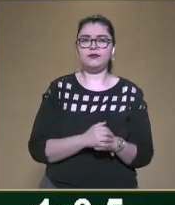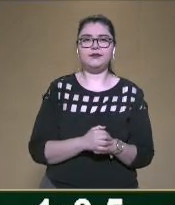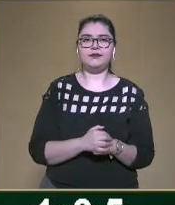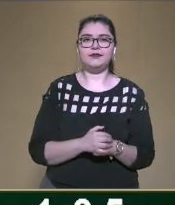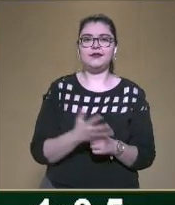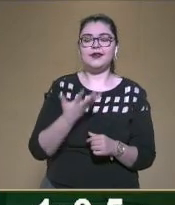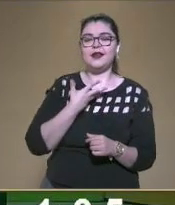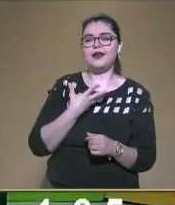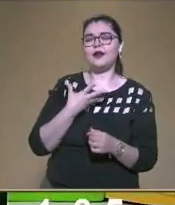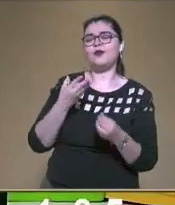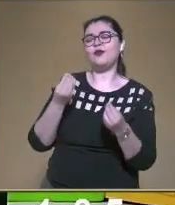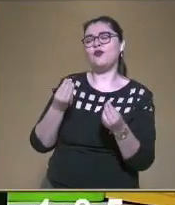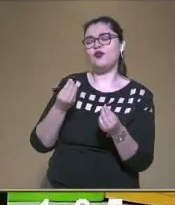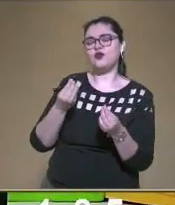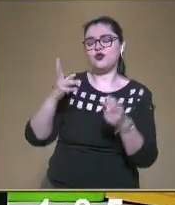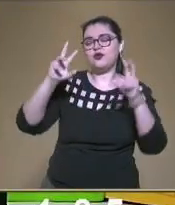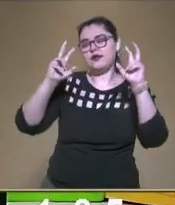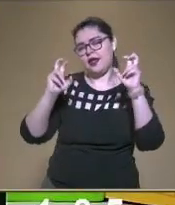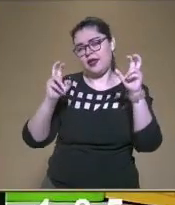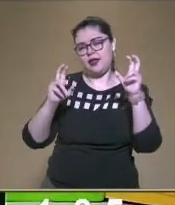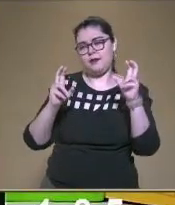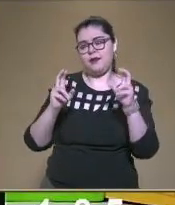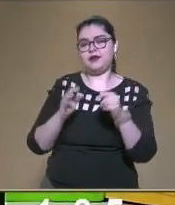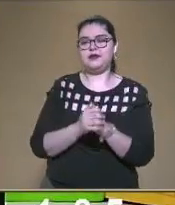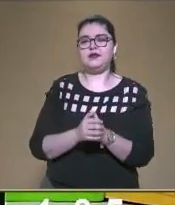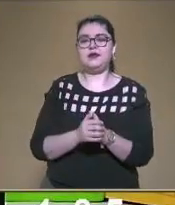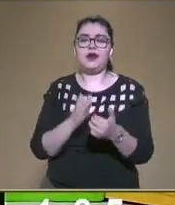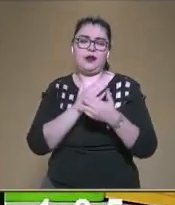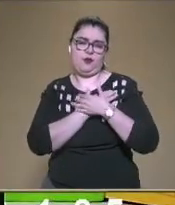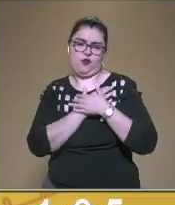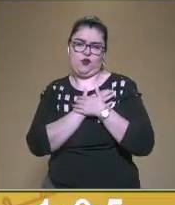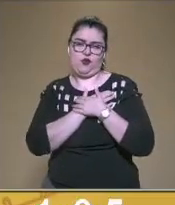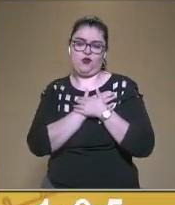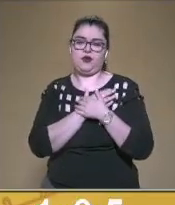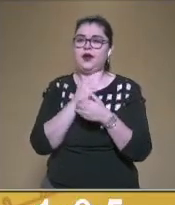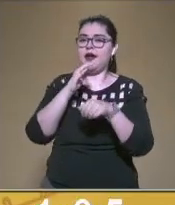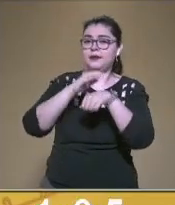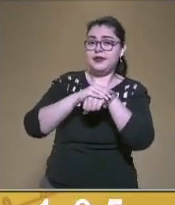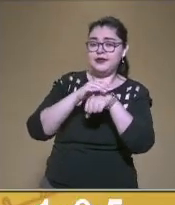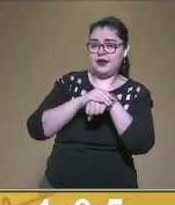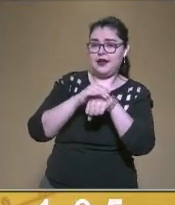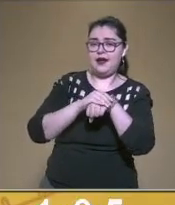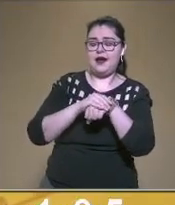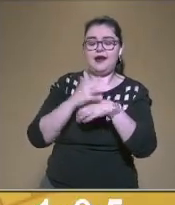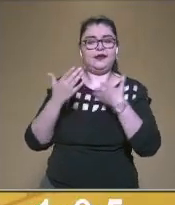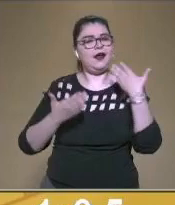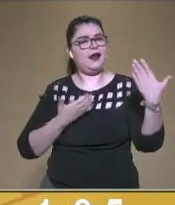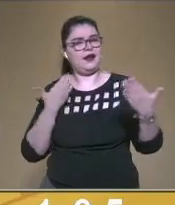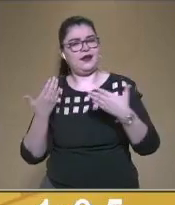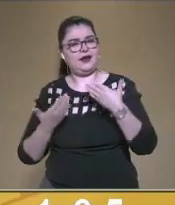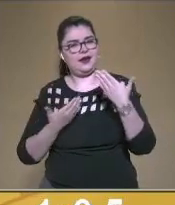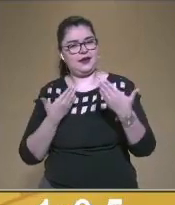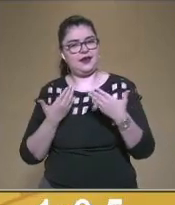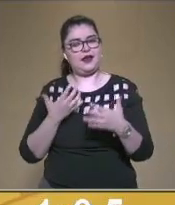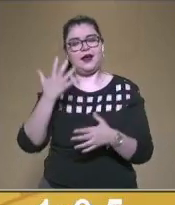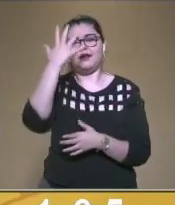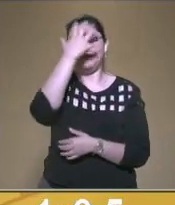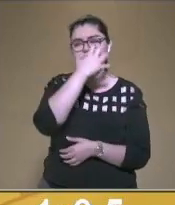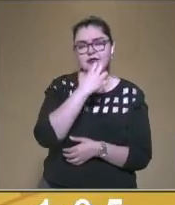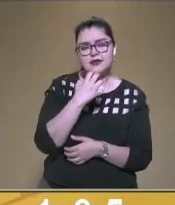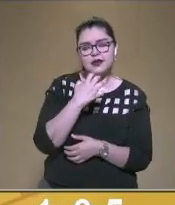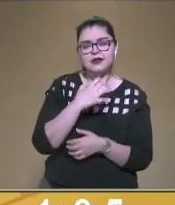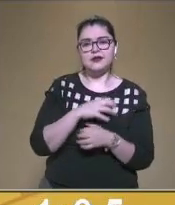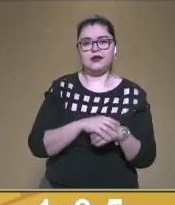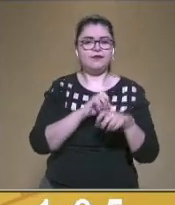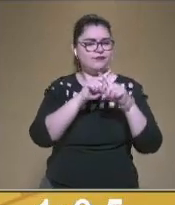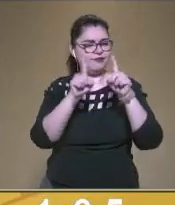Como la amistad, muy bien. El amor, también evoca sentimientos de alegría, exacto. De tristeza.